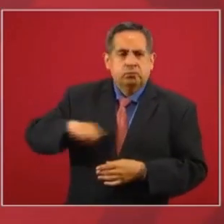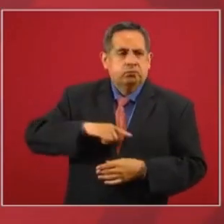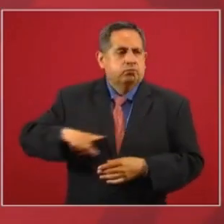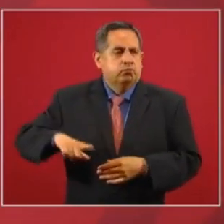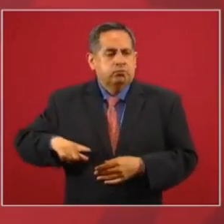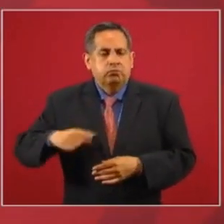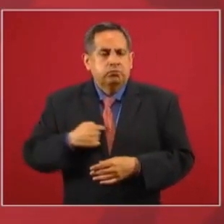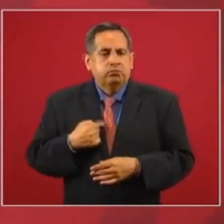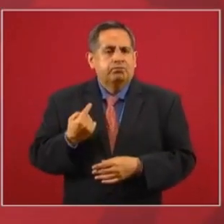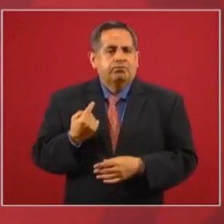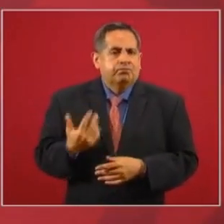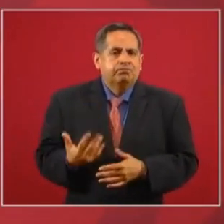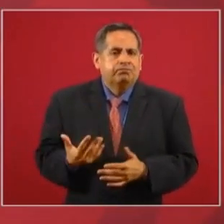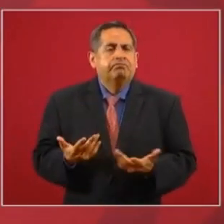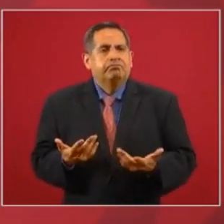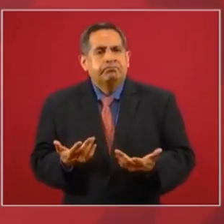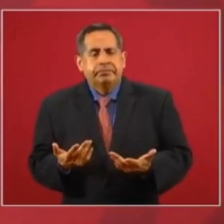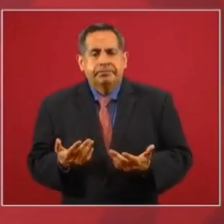esta